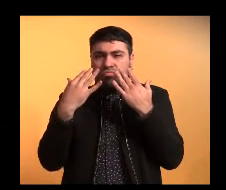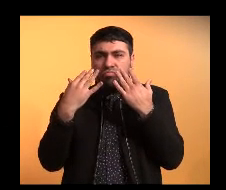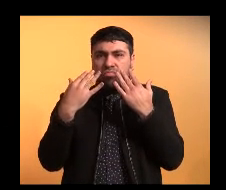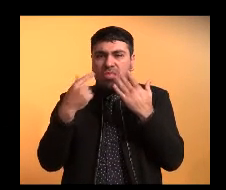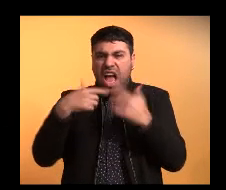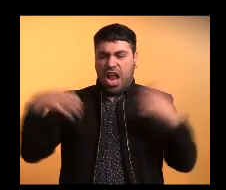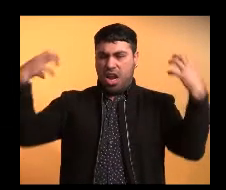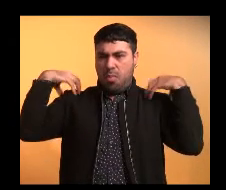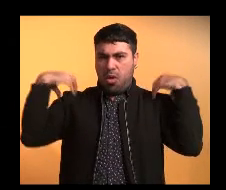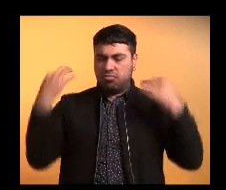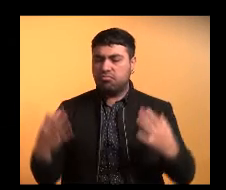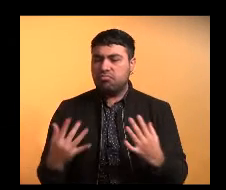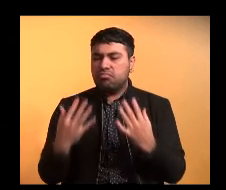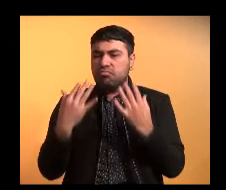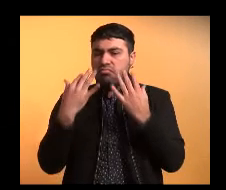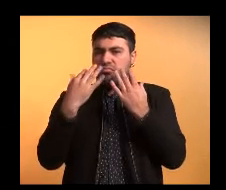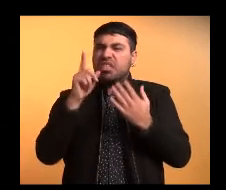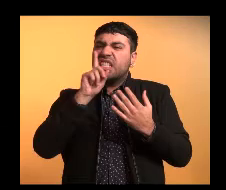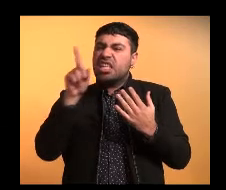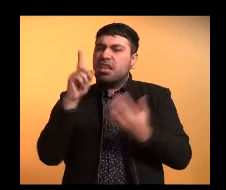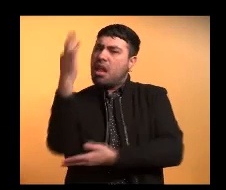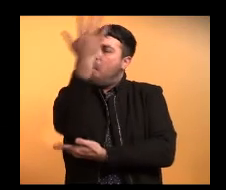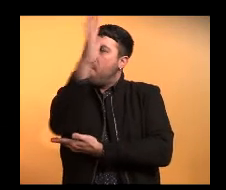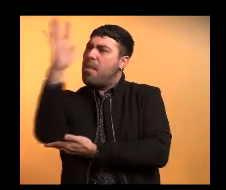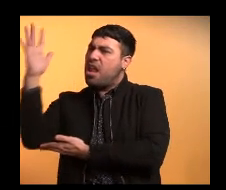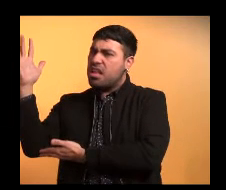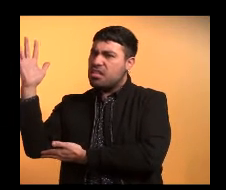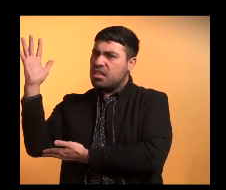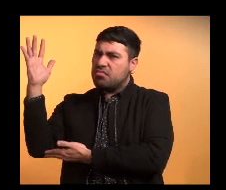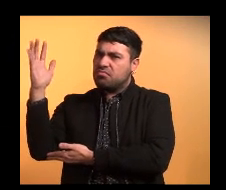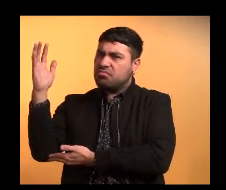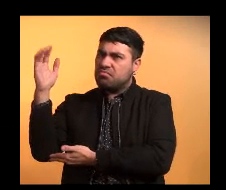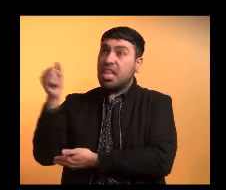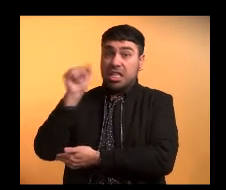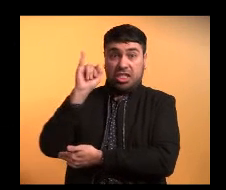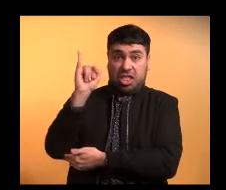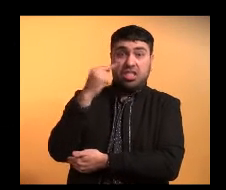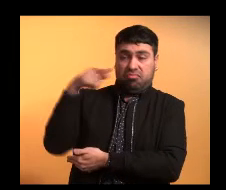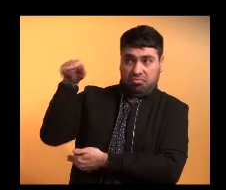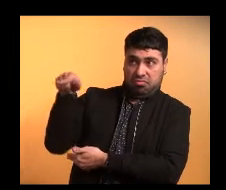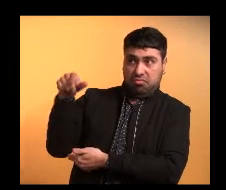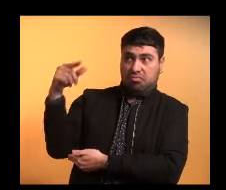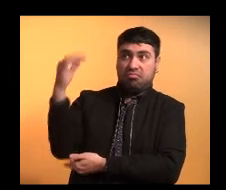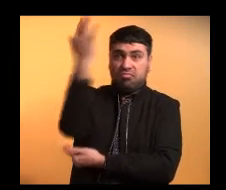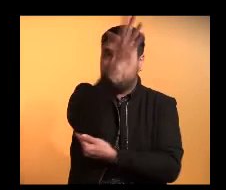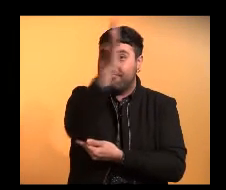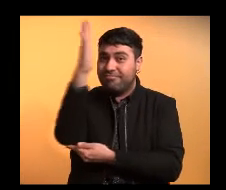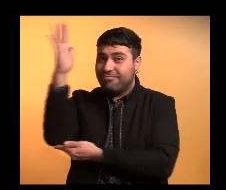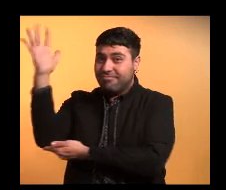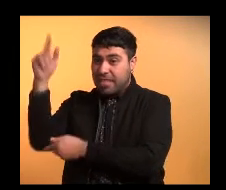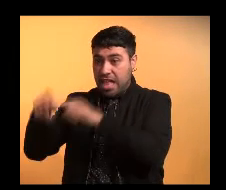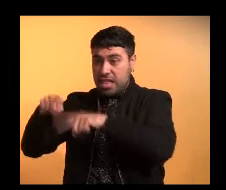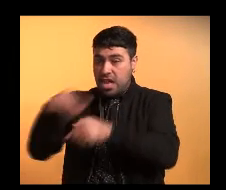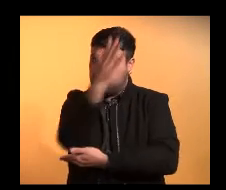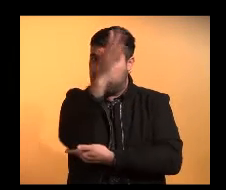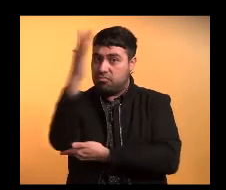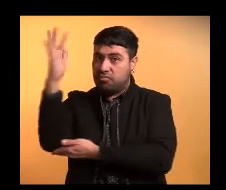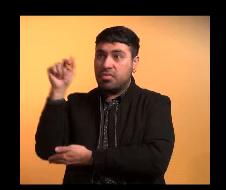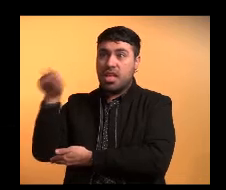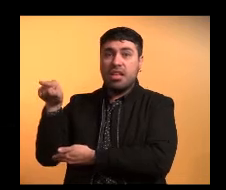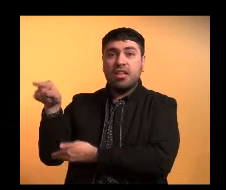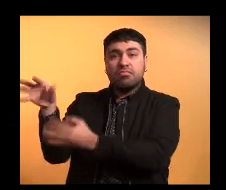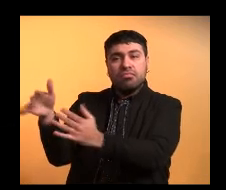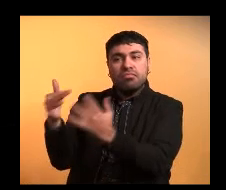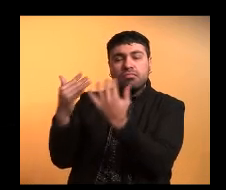los árboles. Sin embargo, las algas, y particularmente las microalgas, son responsables por prácticamente la mitad